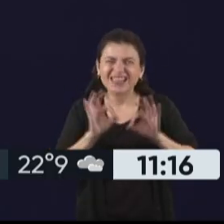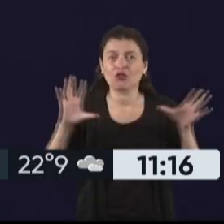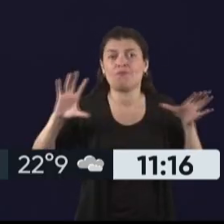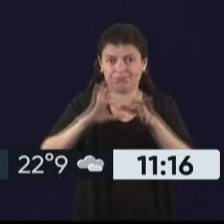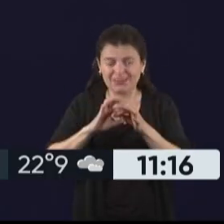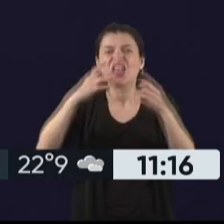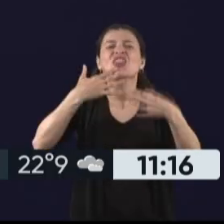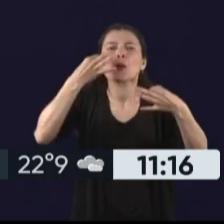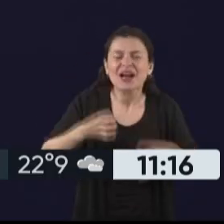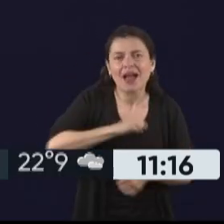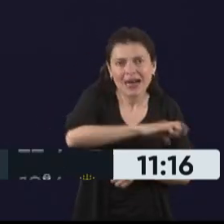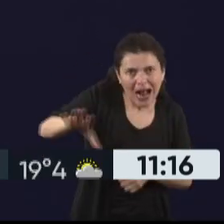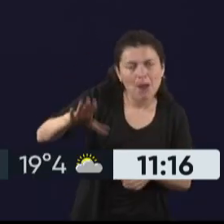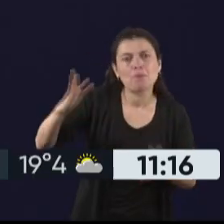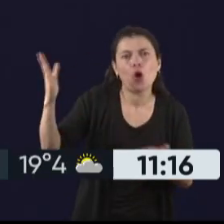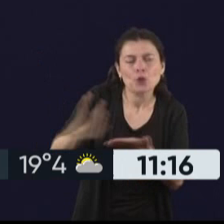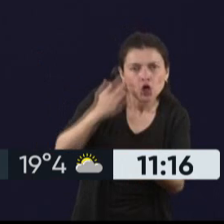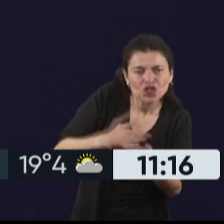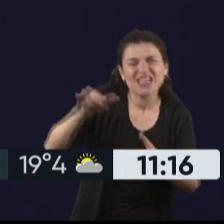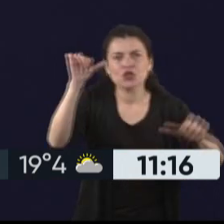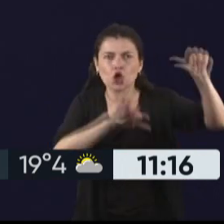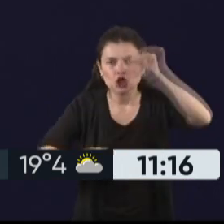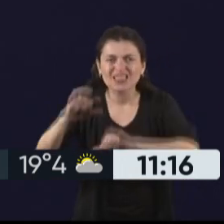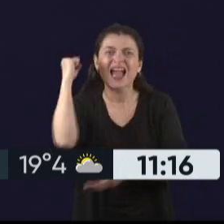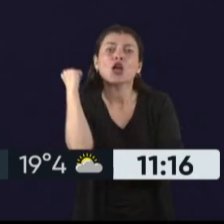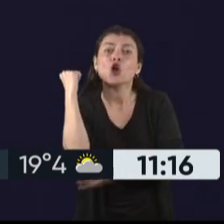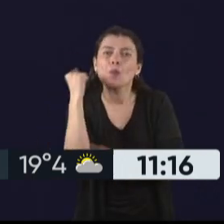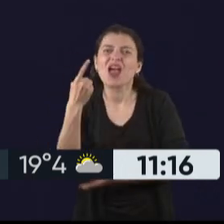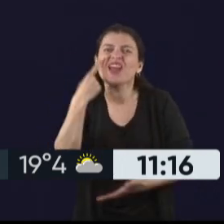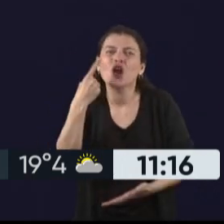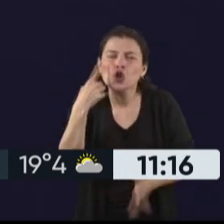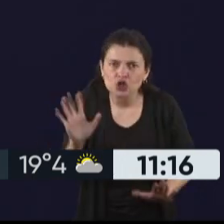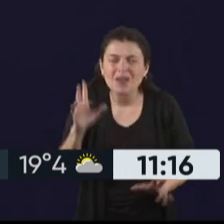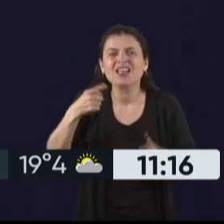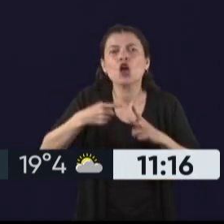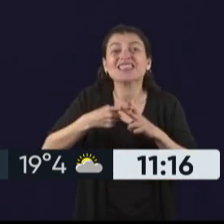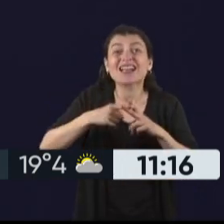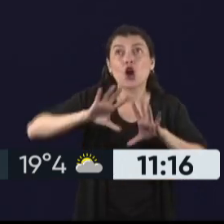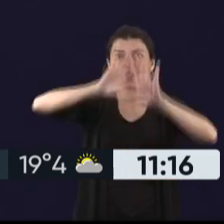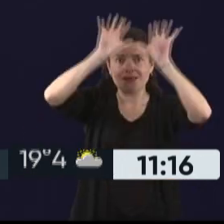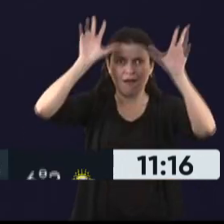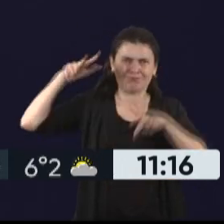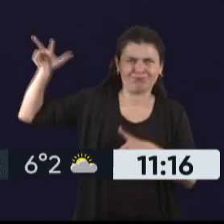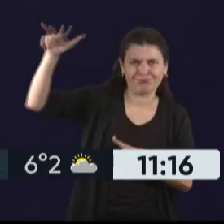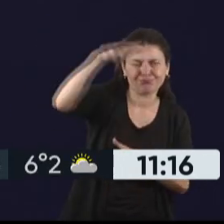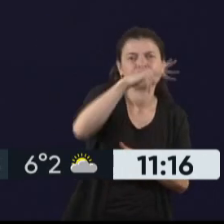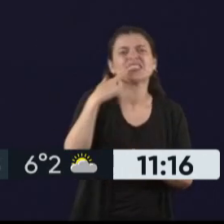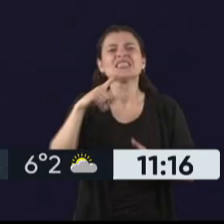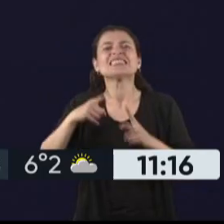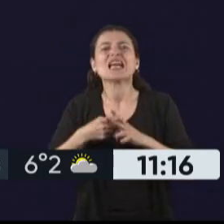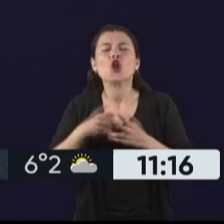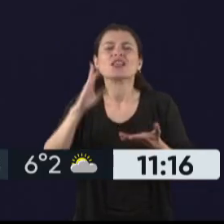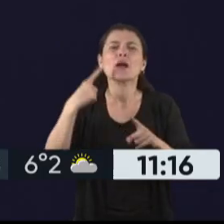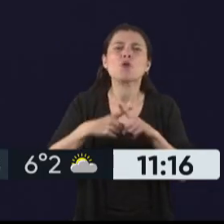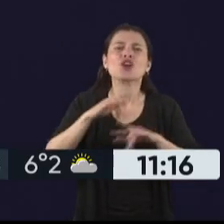agroindustria, energía y minería, salud, economía del conocimiento, tecnología espacial, tecnología de la información,